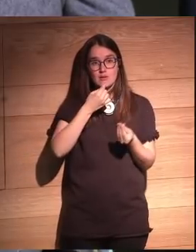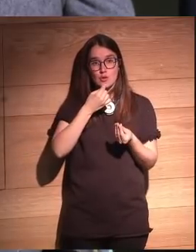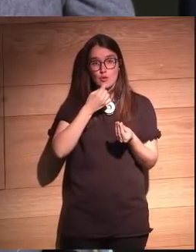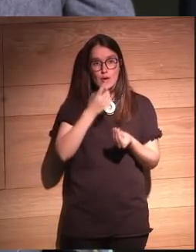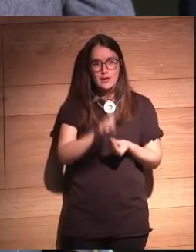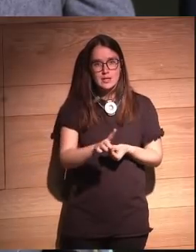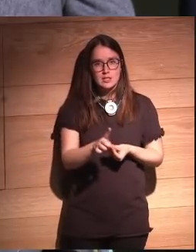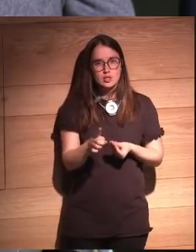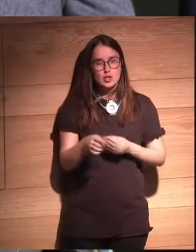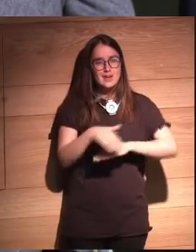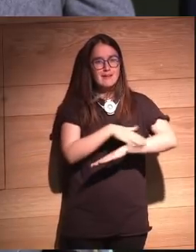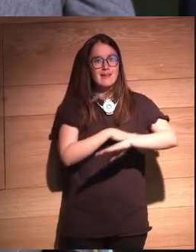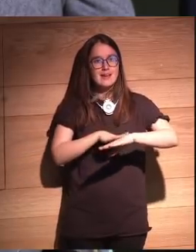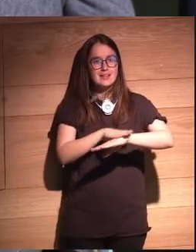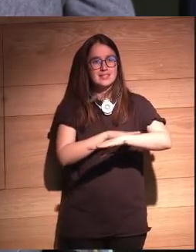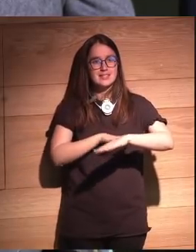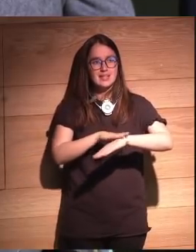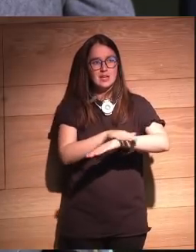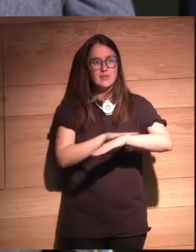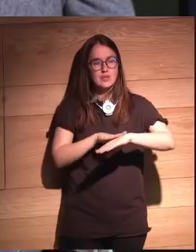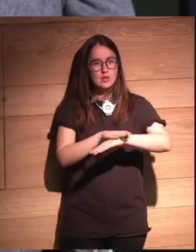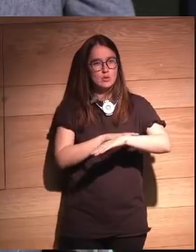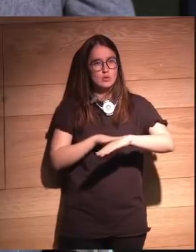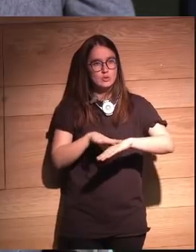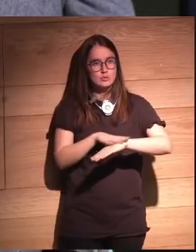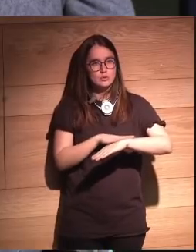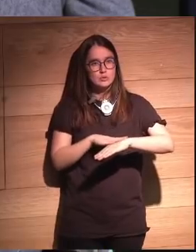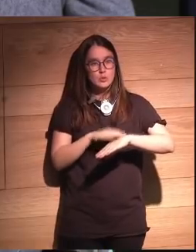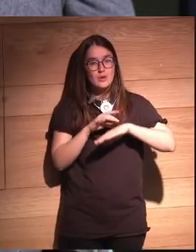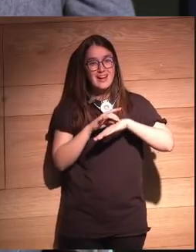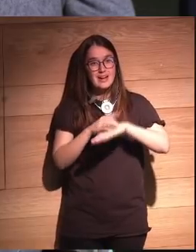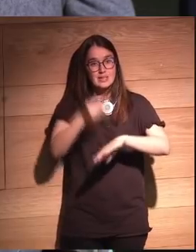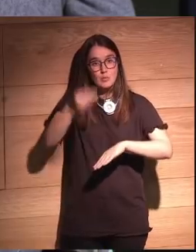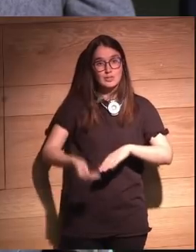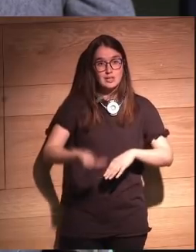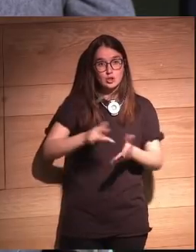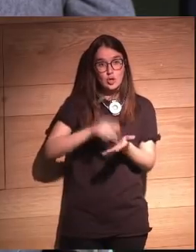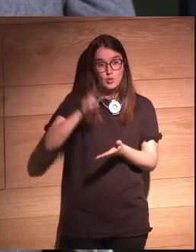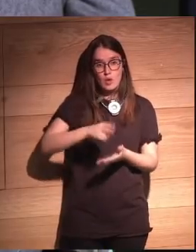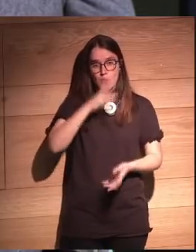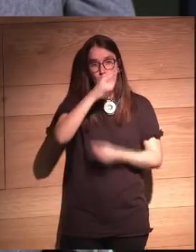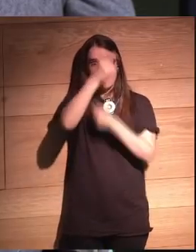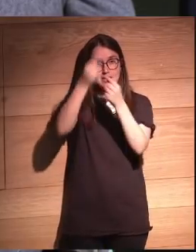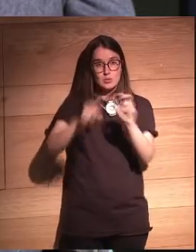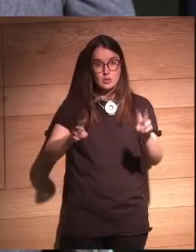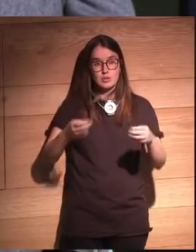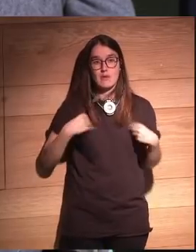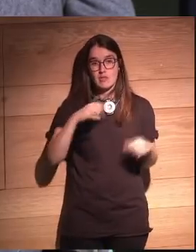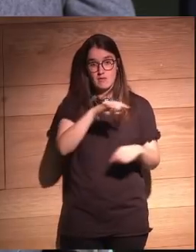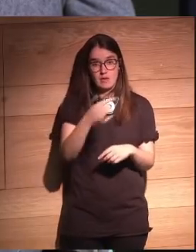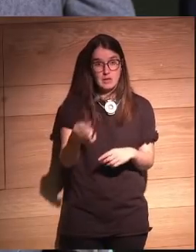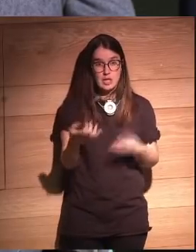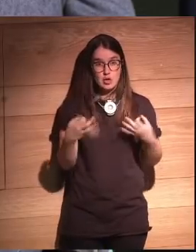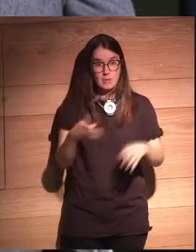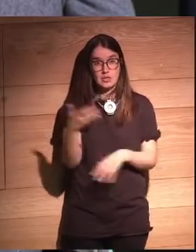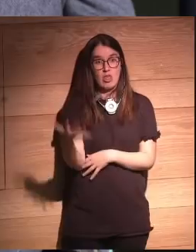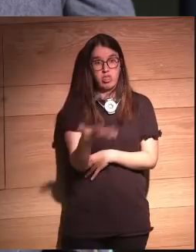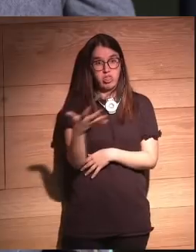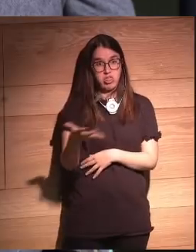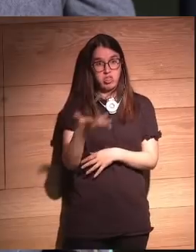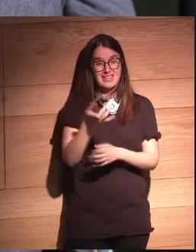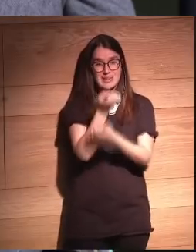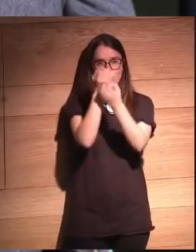que el Estado nunca ha sido un agente relevante porque el presupuesto en materia de vivienda nunca ha sido relevante. Es